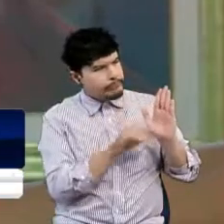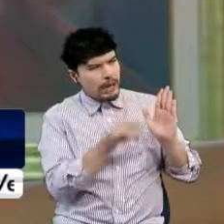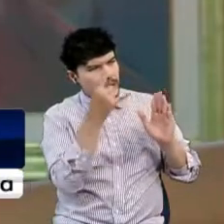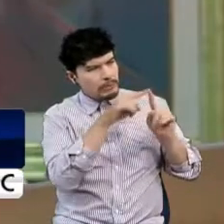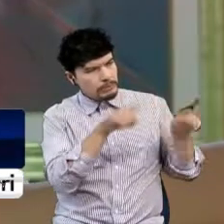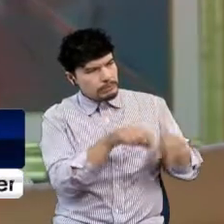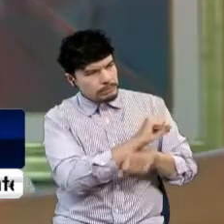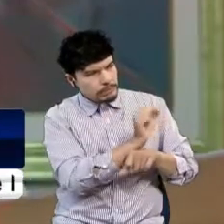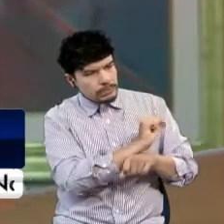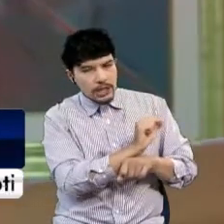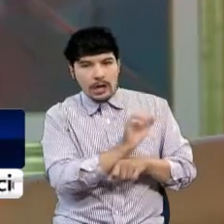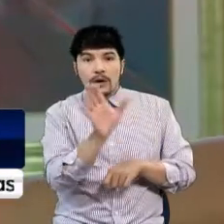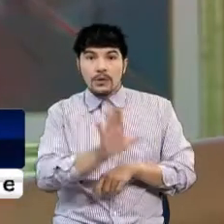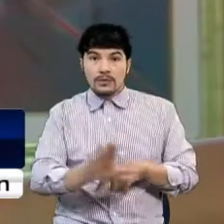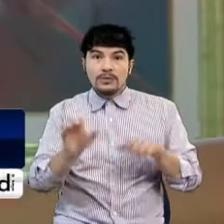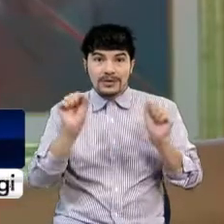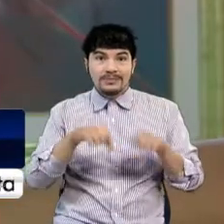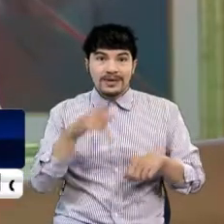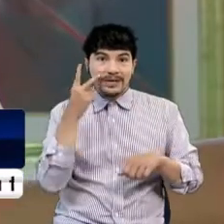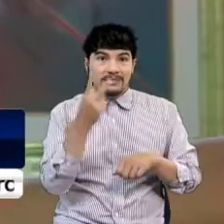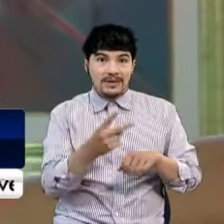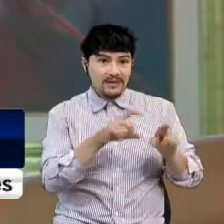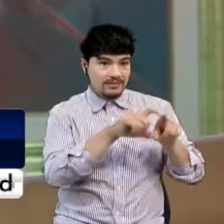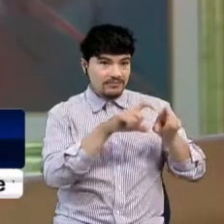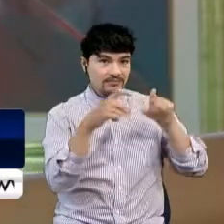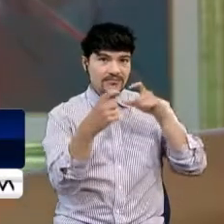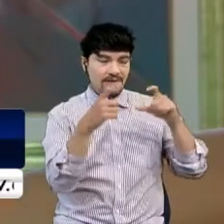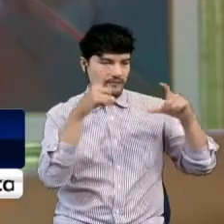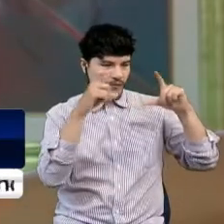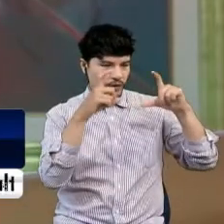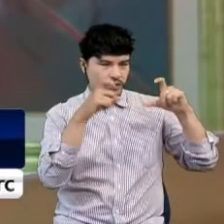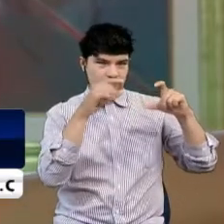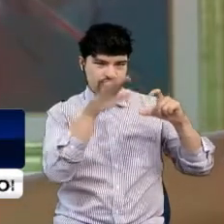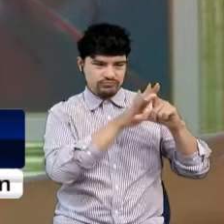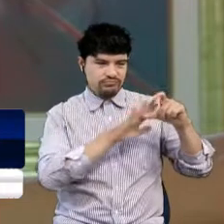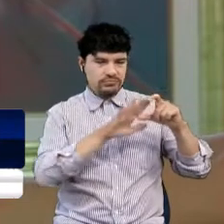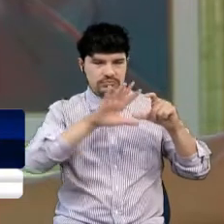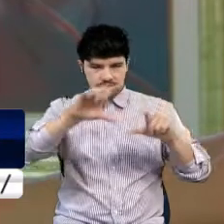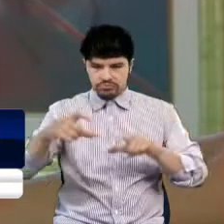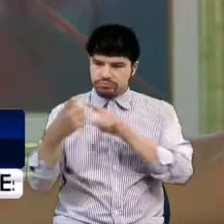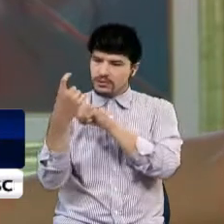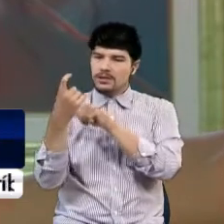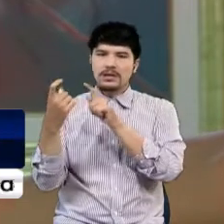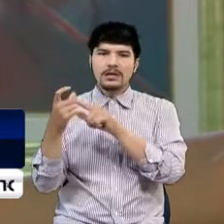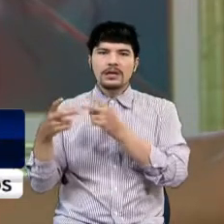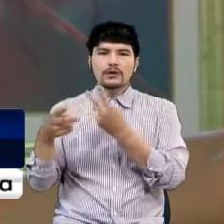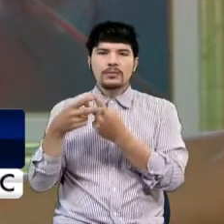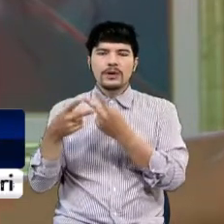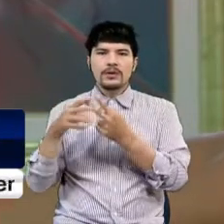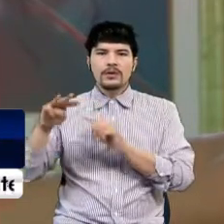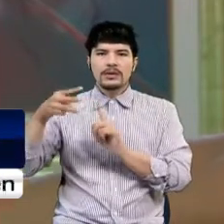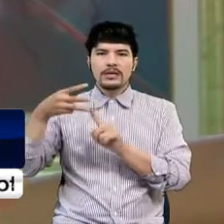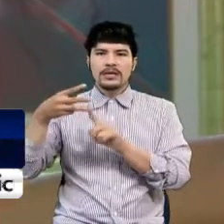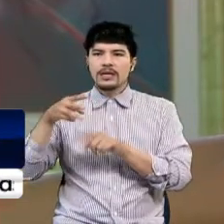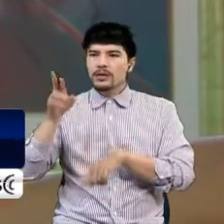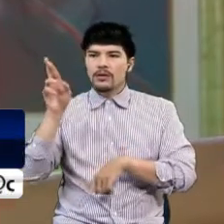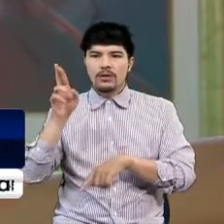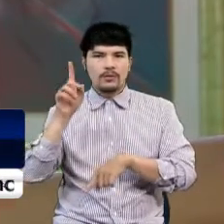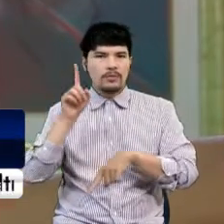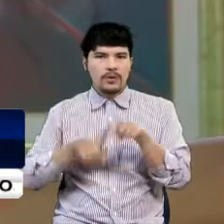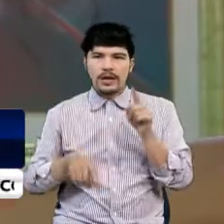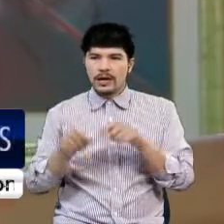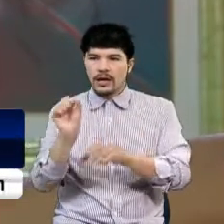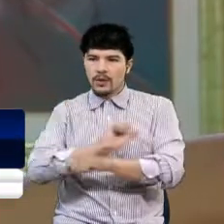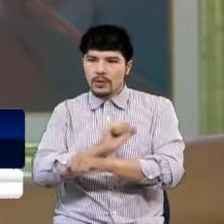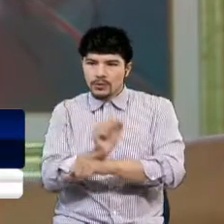pueden ver en la parte de atrás de la licencia de tránsito y sin restricción número tres es que no puede conducir en vías nacionales en